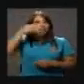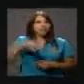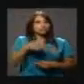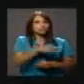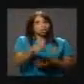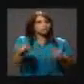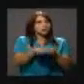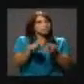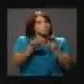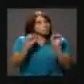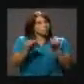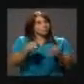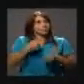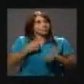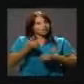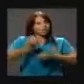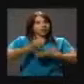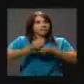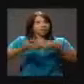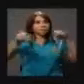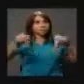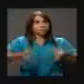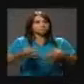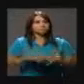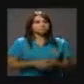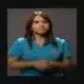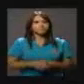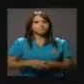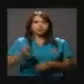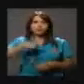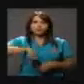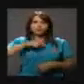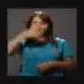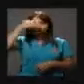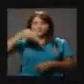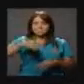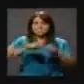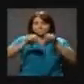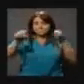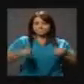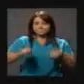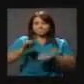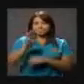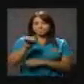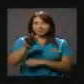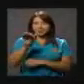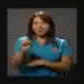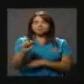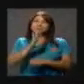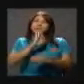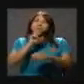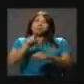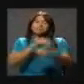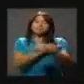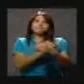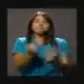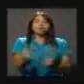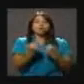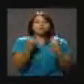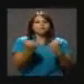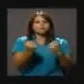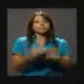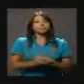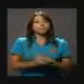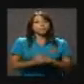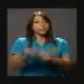salir también con trabajo concretamente. Nos parece que el sistema de becas se tiene que fortalecer profundamente. El